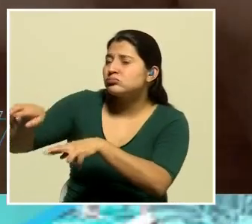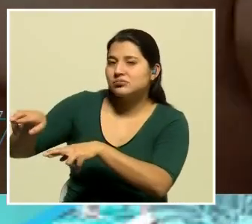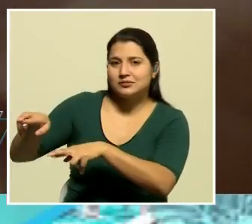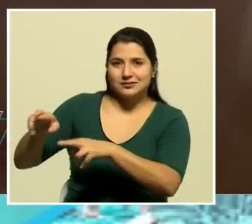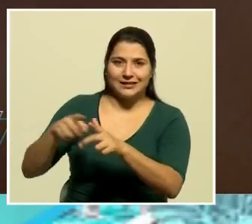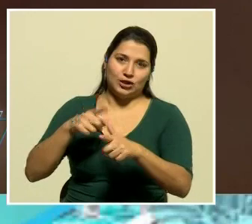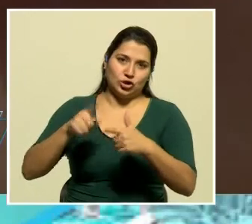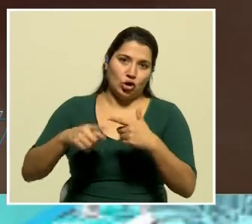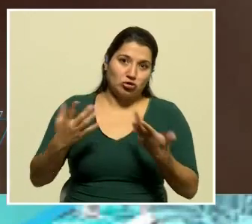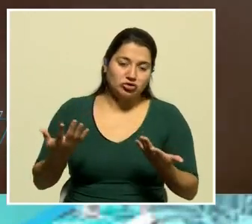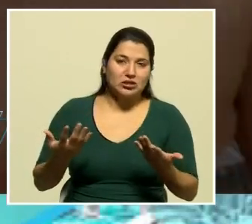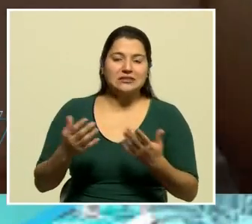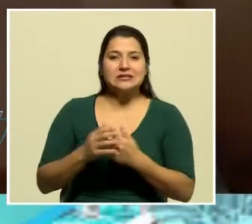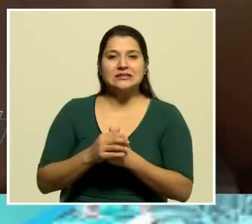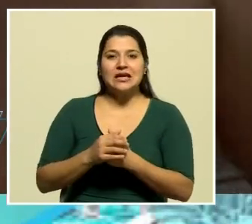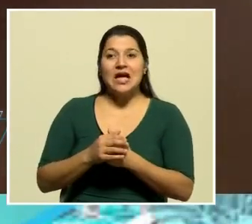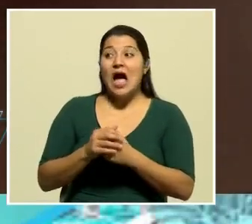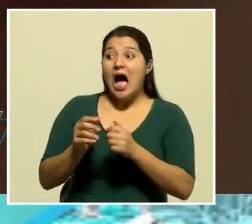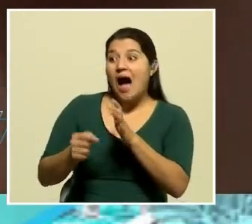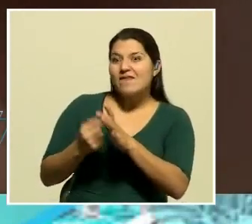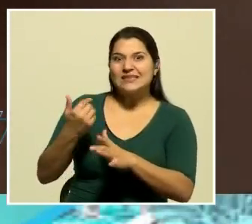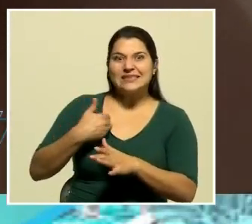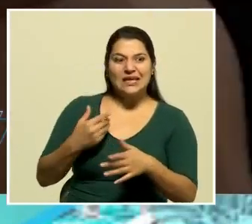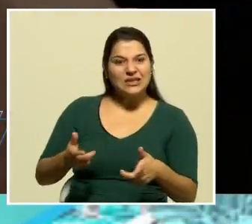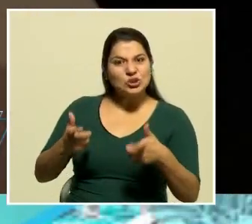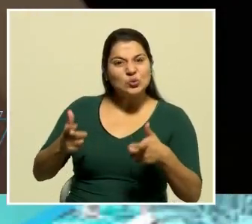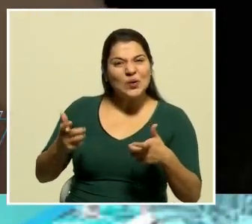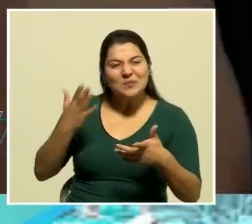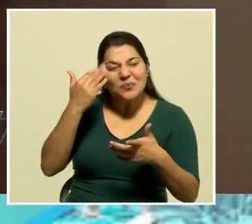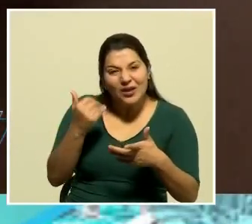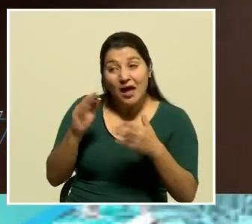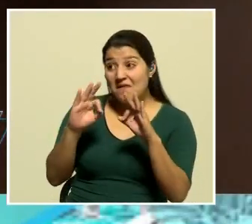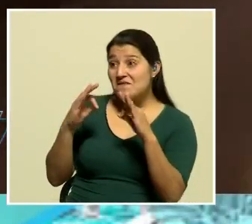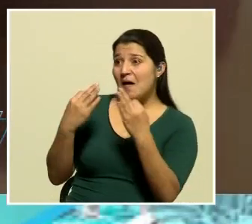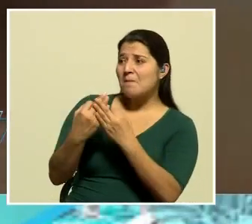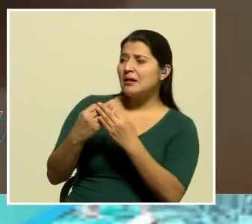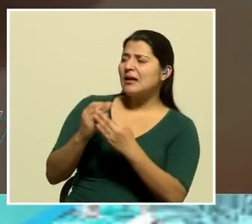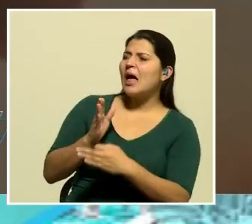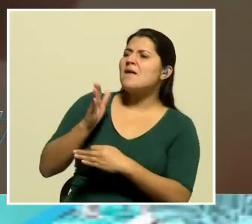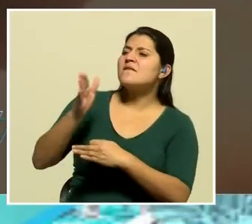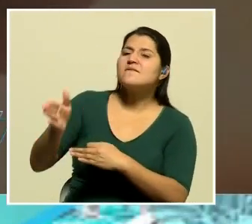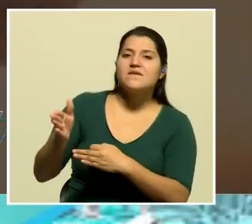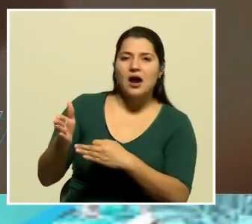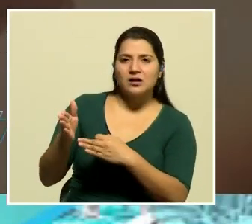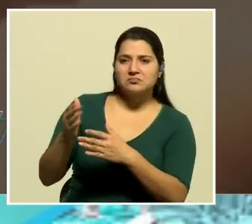que se topan con familias cercanas a la zona que les ayudan, otras les venden agua, por